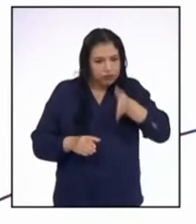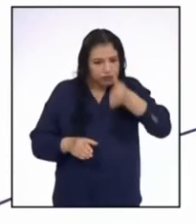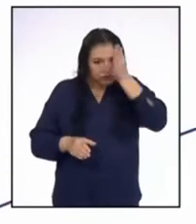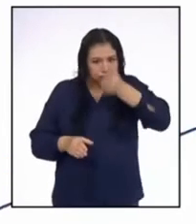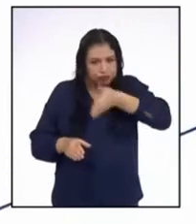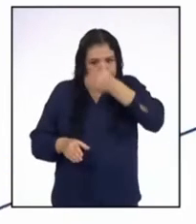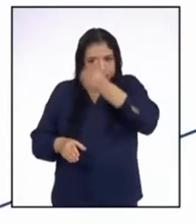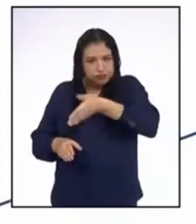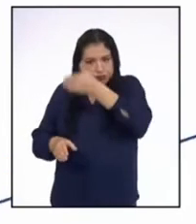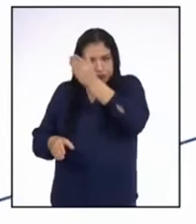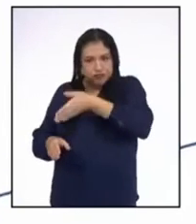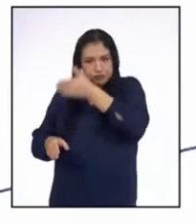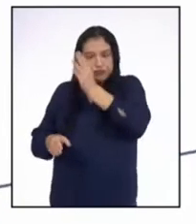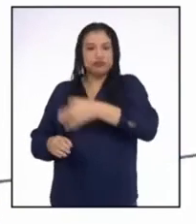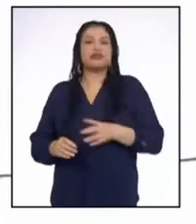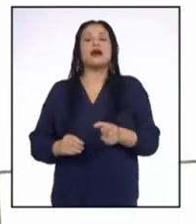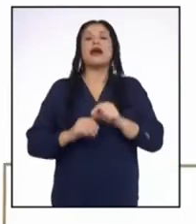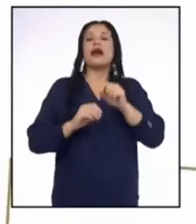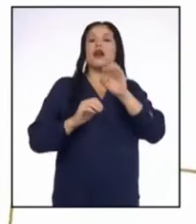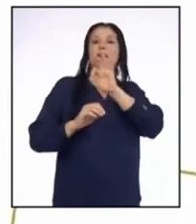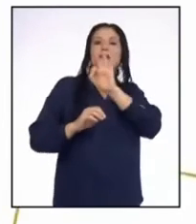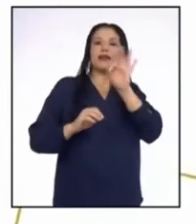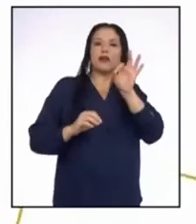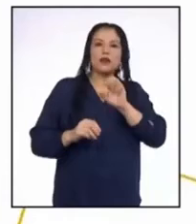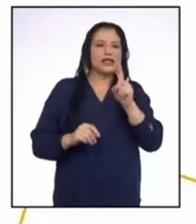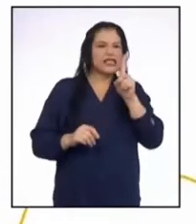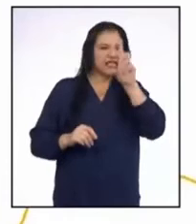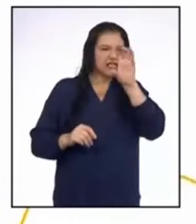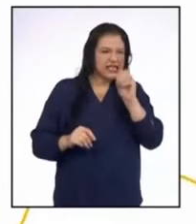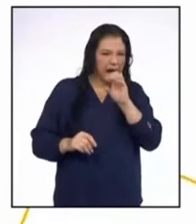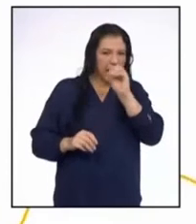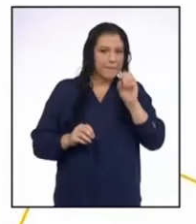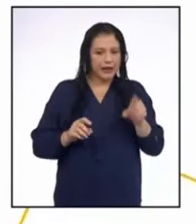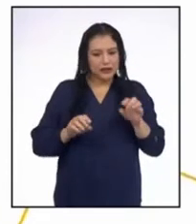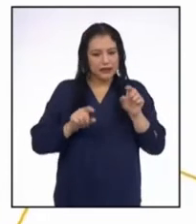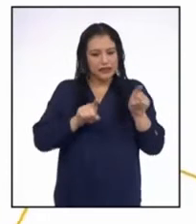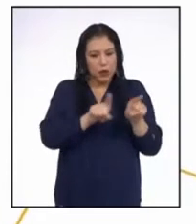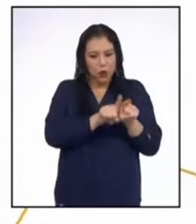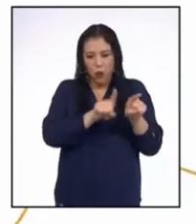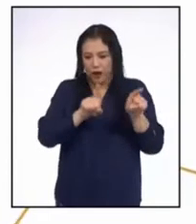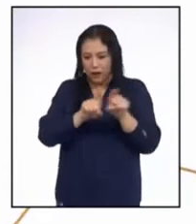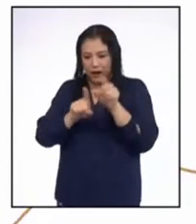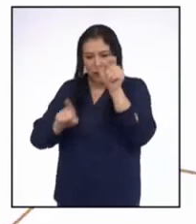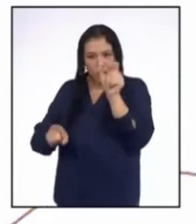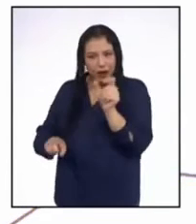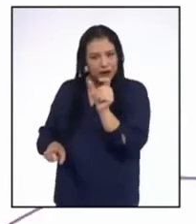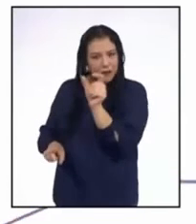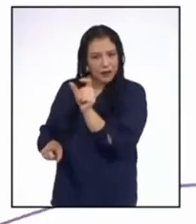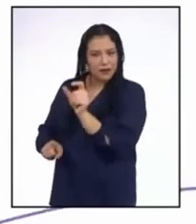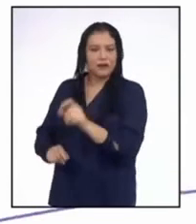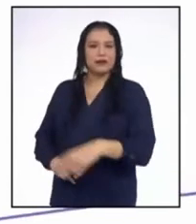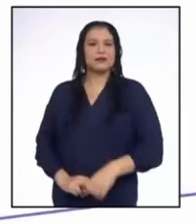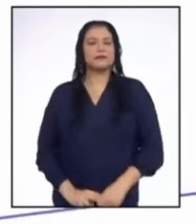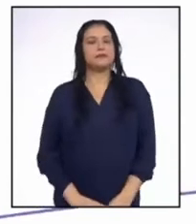de datos ordenados en 100 partes porcentualmente iguales.